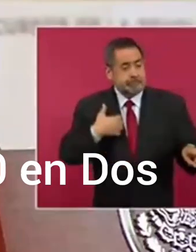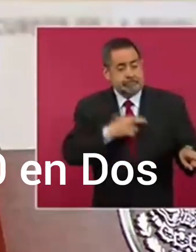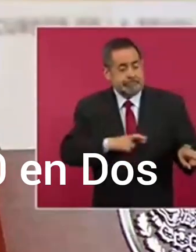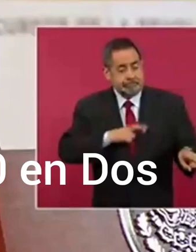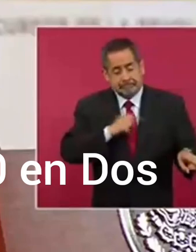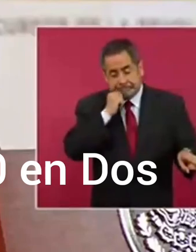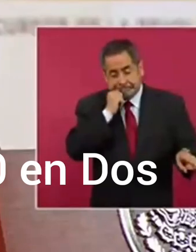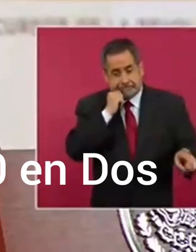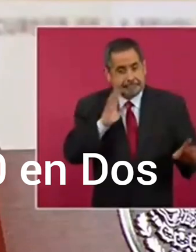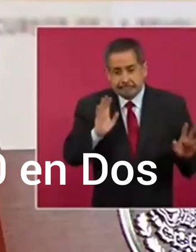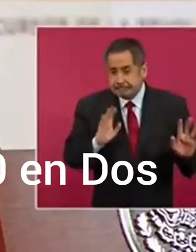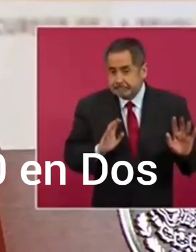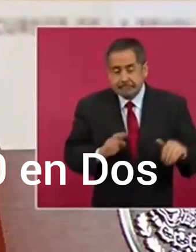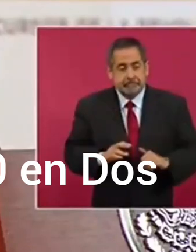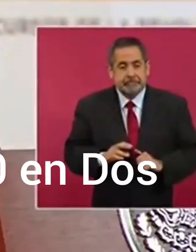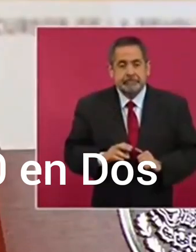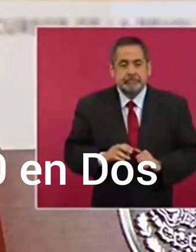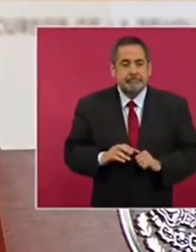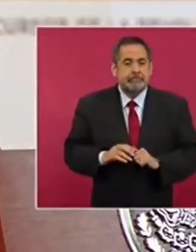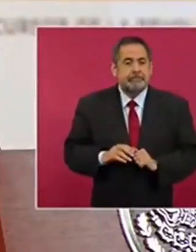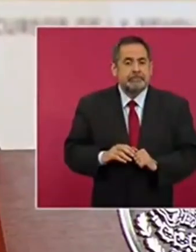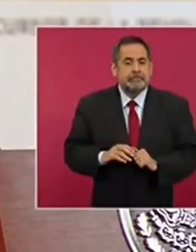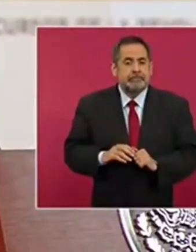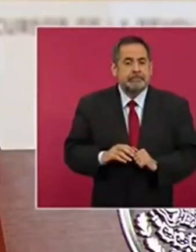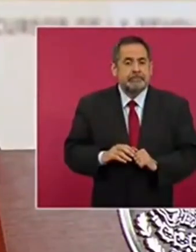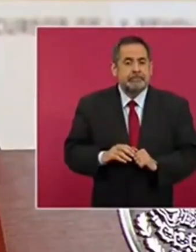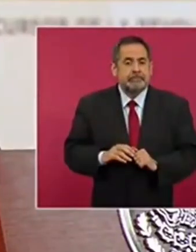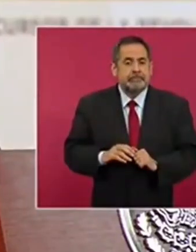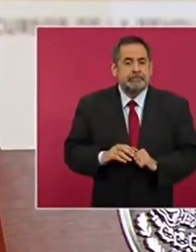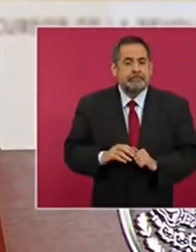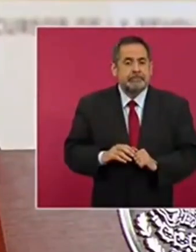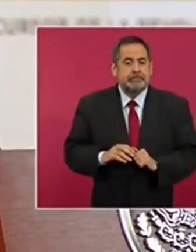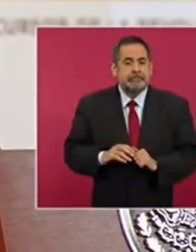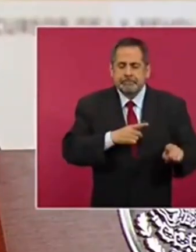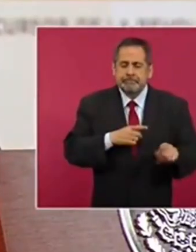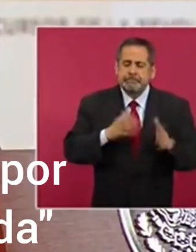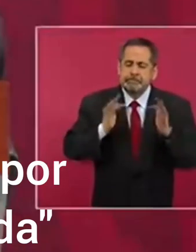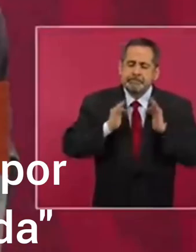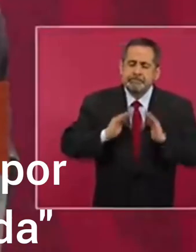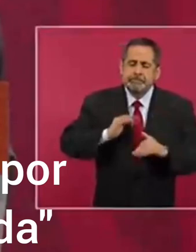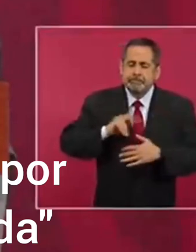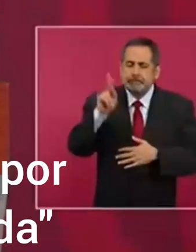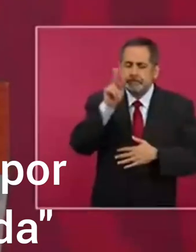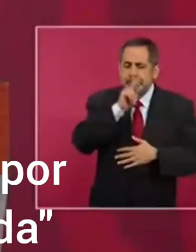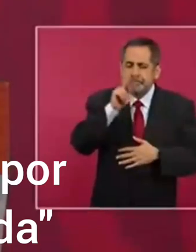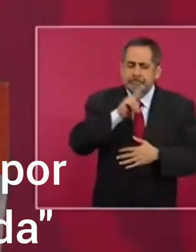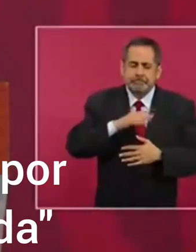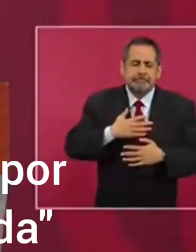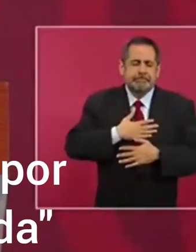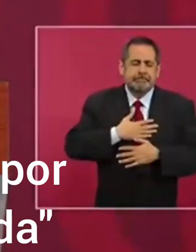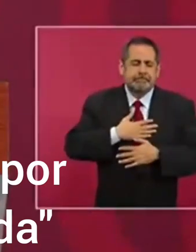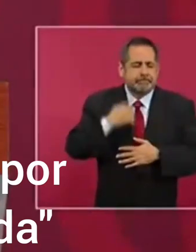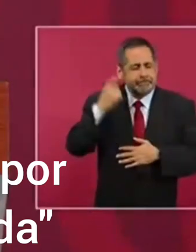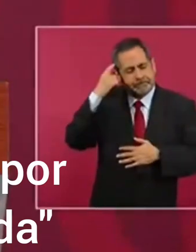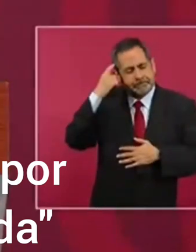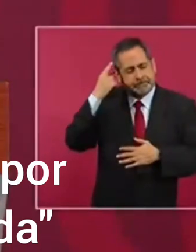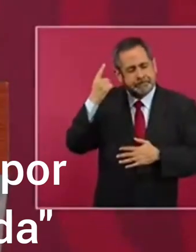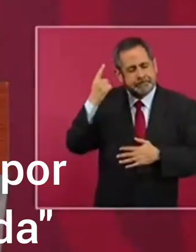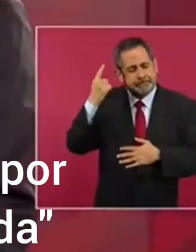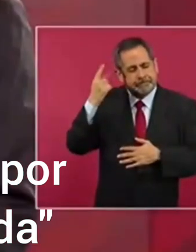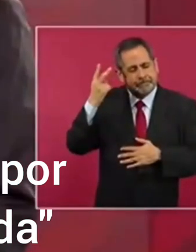participan 56 empresas privadas donde cabe señalar todos los contratos fueron por invitación